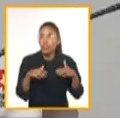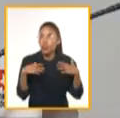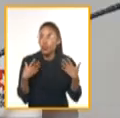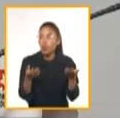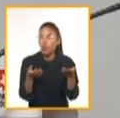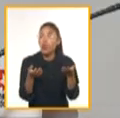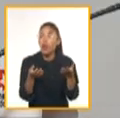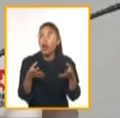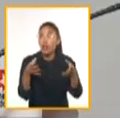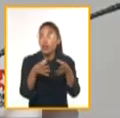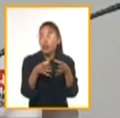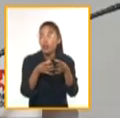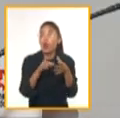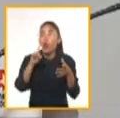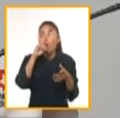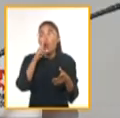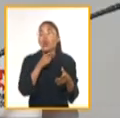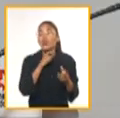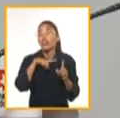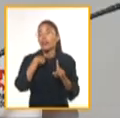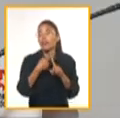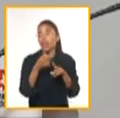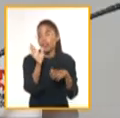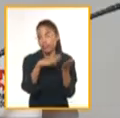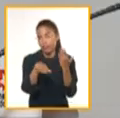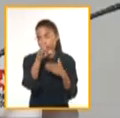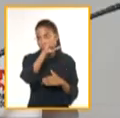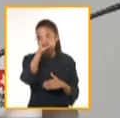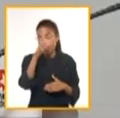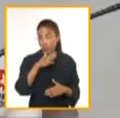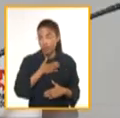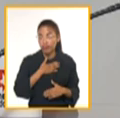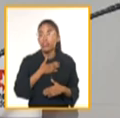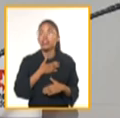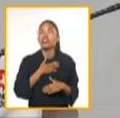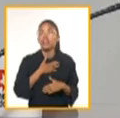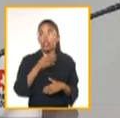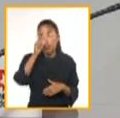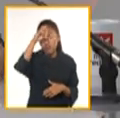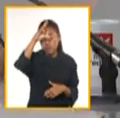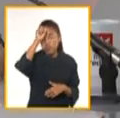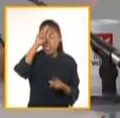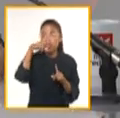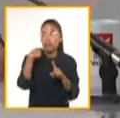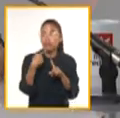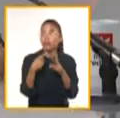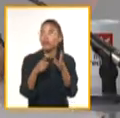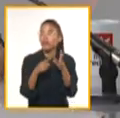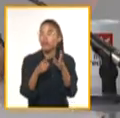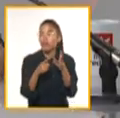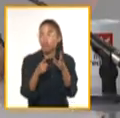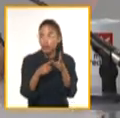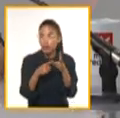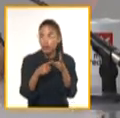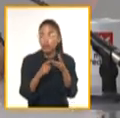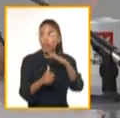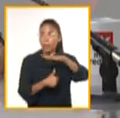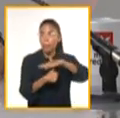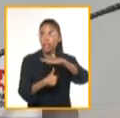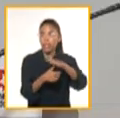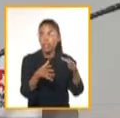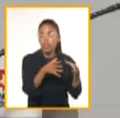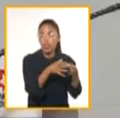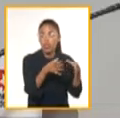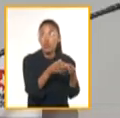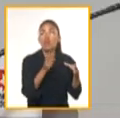la Unión Eléctrica, también del Ministerio de Energía y Minas, y el compañero José Antonio Hernández Álvarez, presidente del Grupo Empresarial de